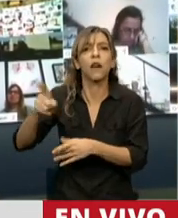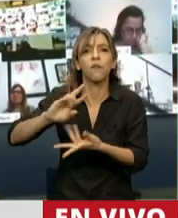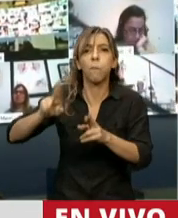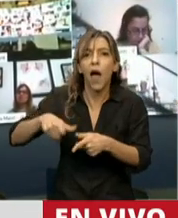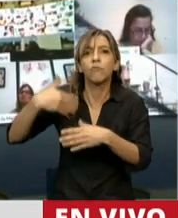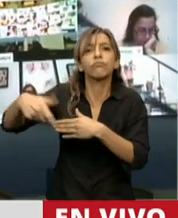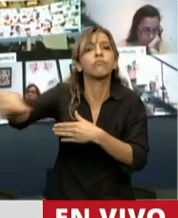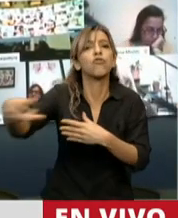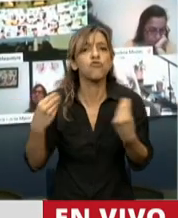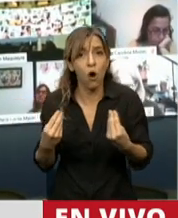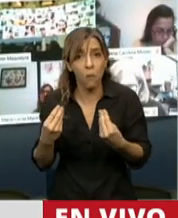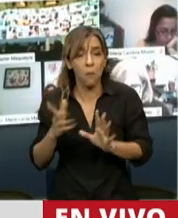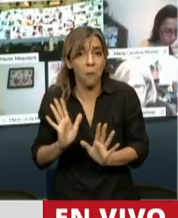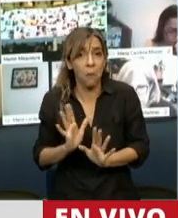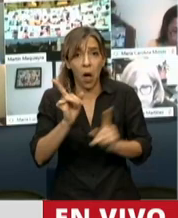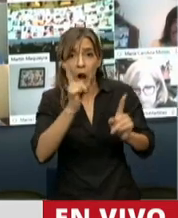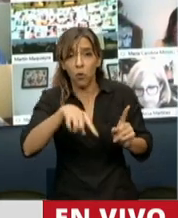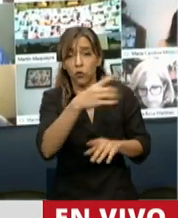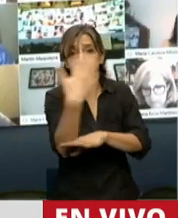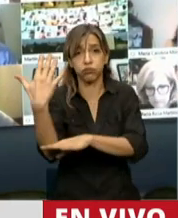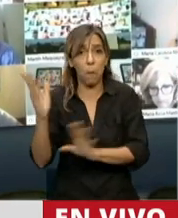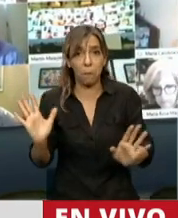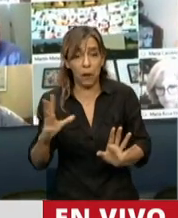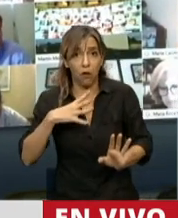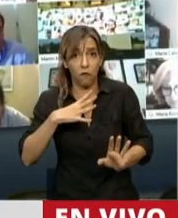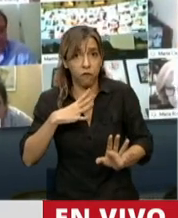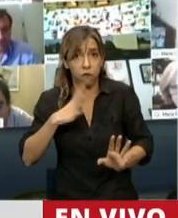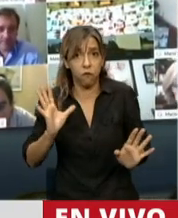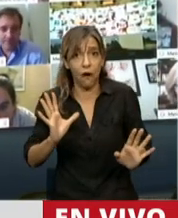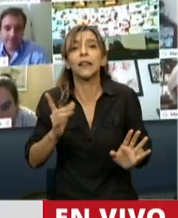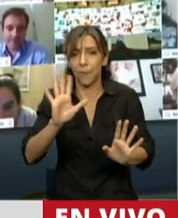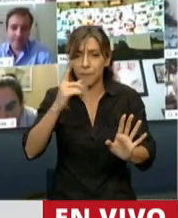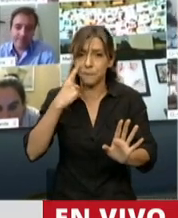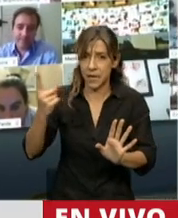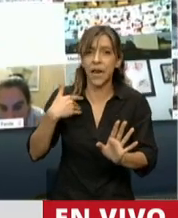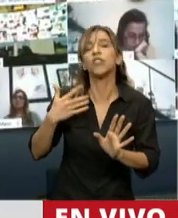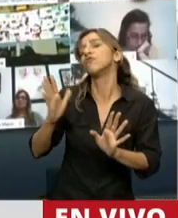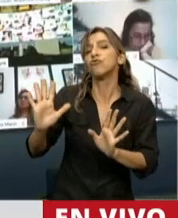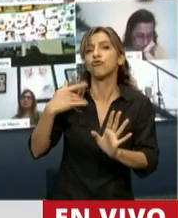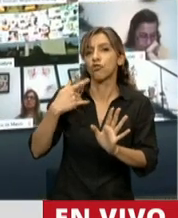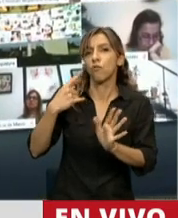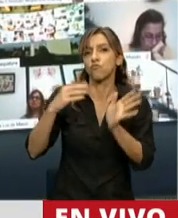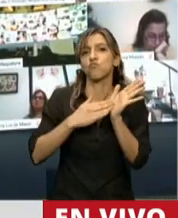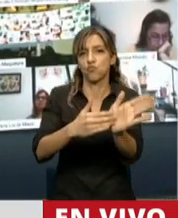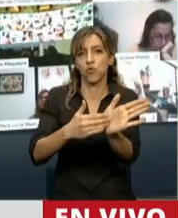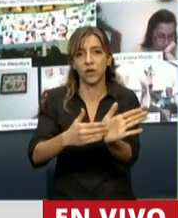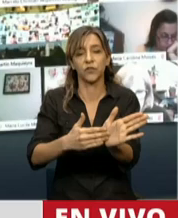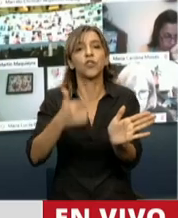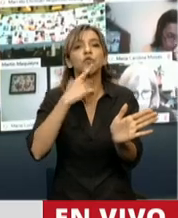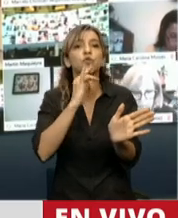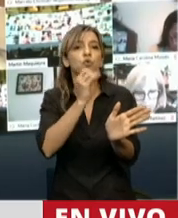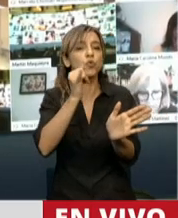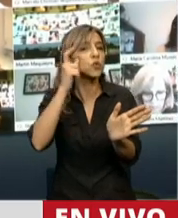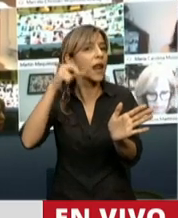Y no la vieron venir. Miren, me tomé el trabajo para traerles lo siguiente. Federico Sturzenegger, 18